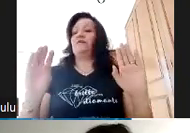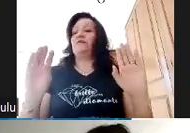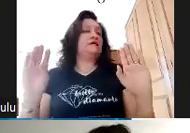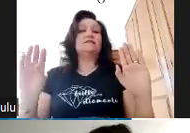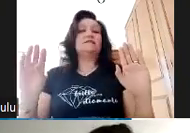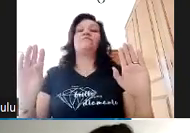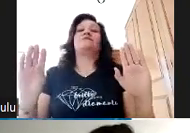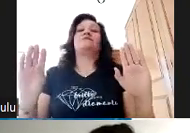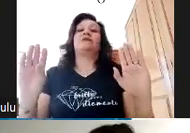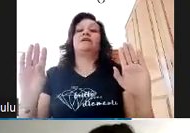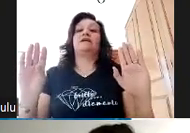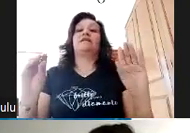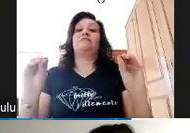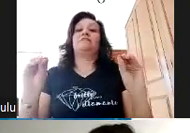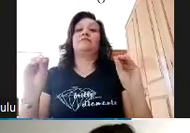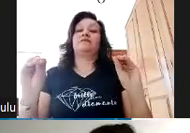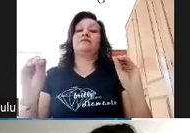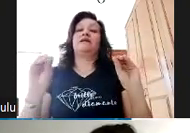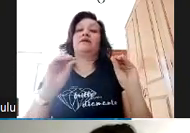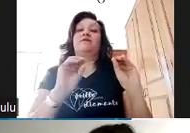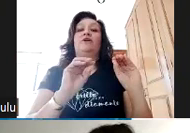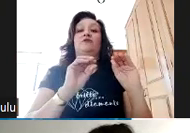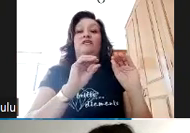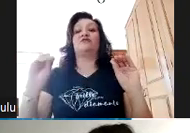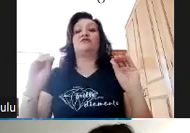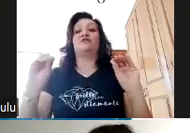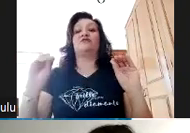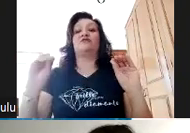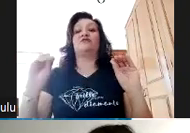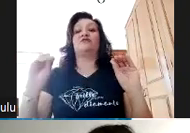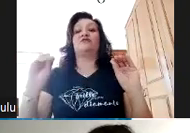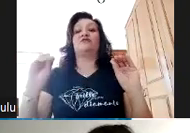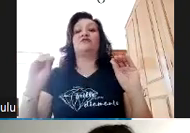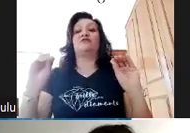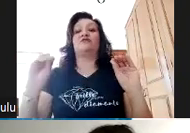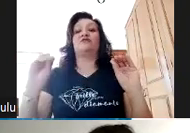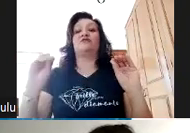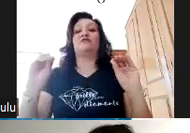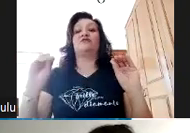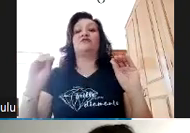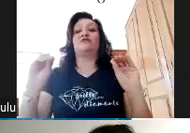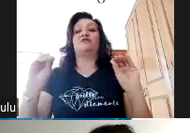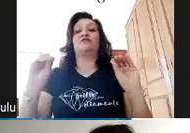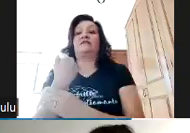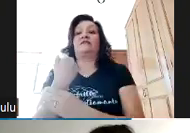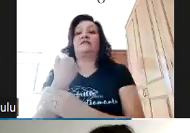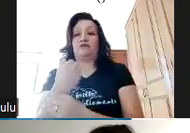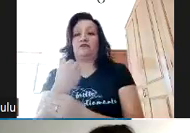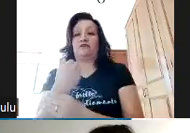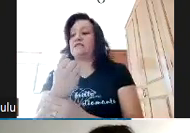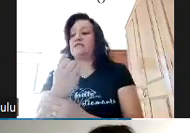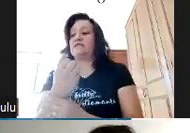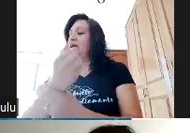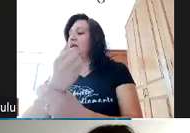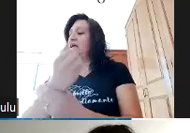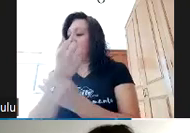no debes de de meter a por ejemplo a los erizos y a los tiburones y tú ya estás haciendo